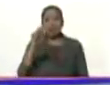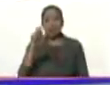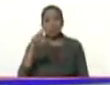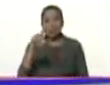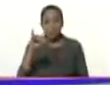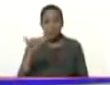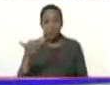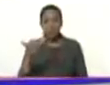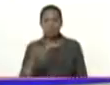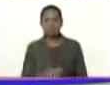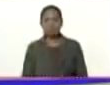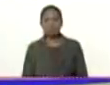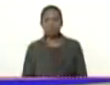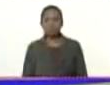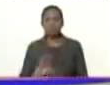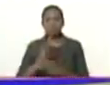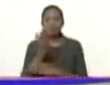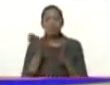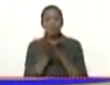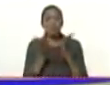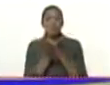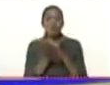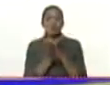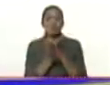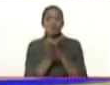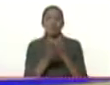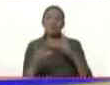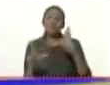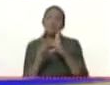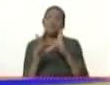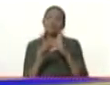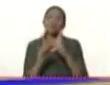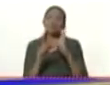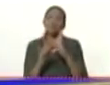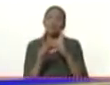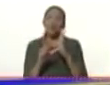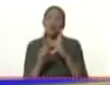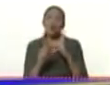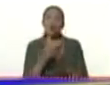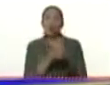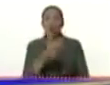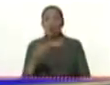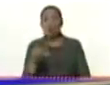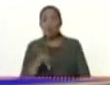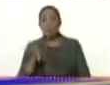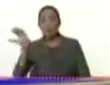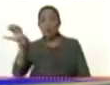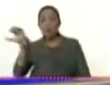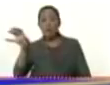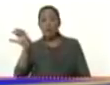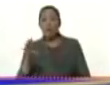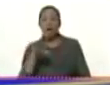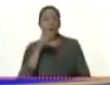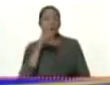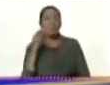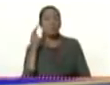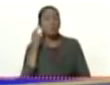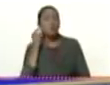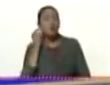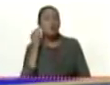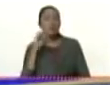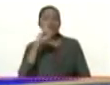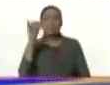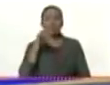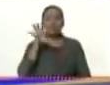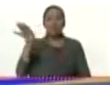Y por la Federación de Estudiantes de Educación Media de los Liceos del país, habló esta joven